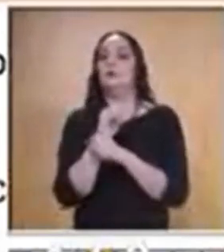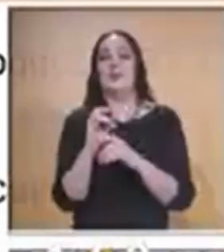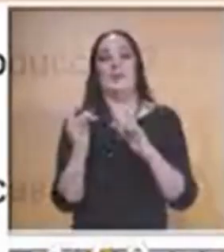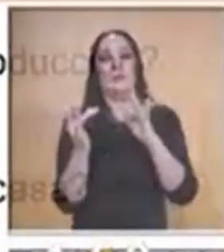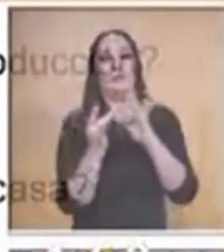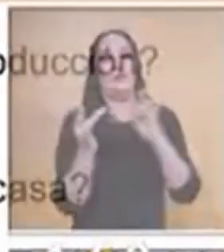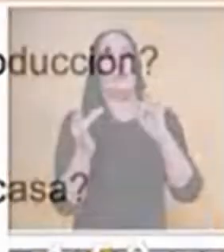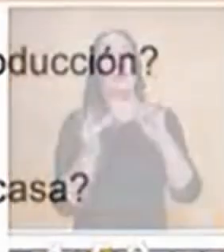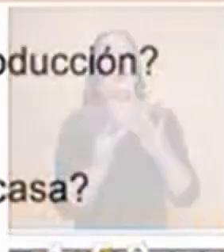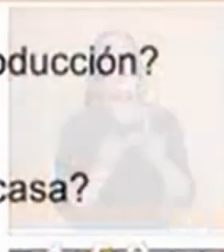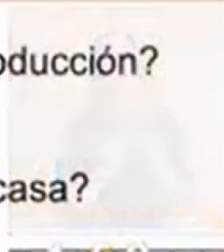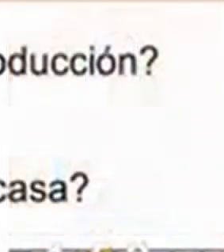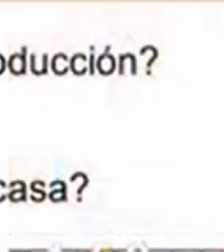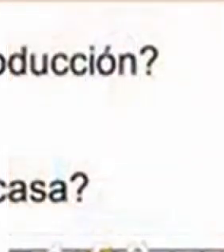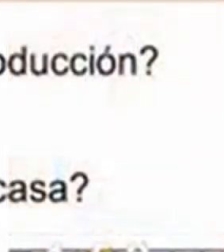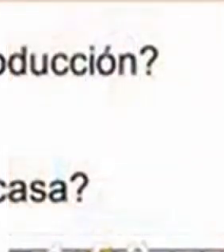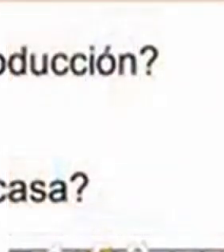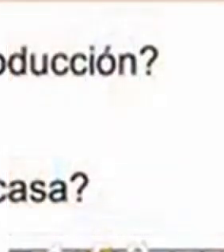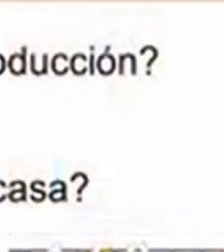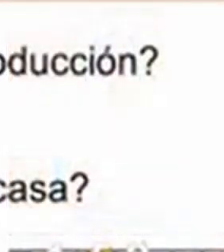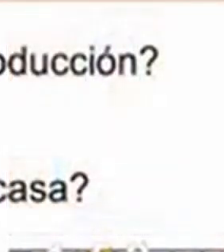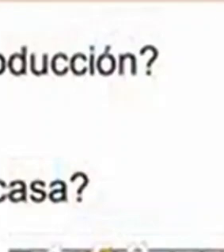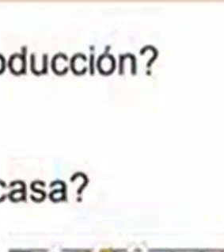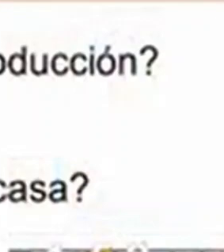la tarea de geografía del día de hoy.